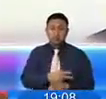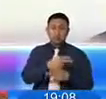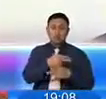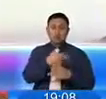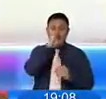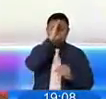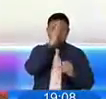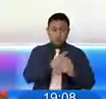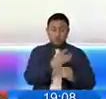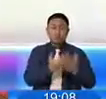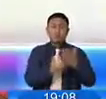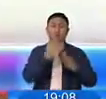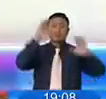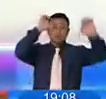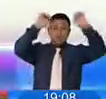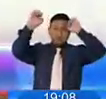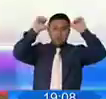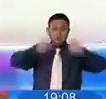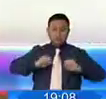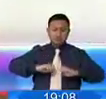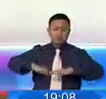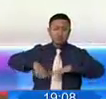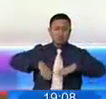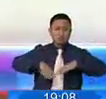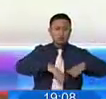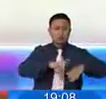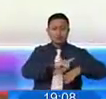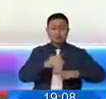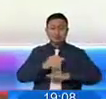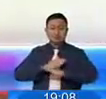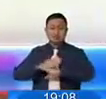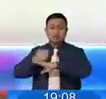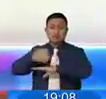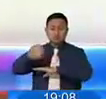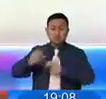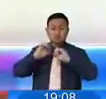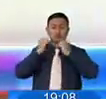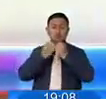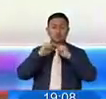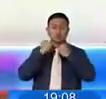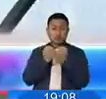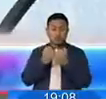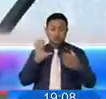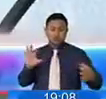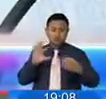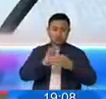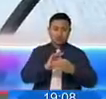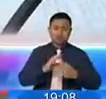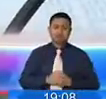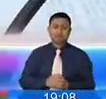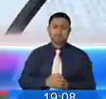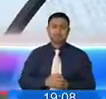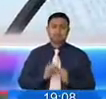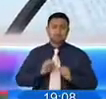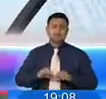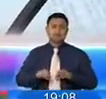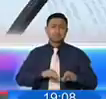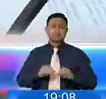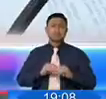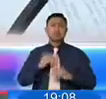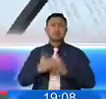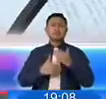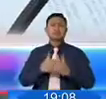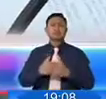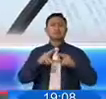buscaré delinear una estrategia de coordinación permanente entre la Defensoría y las organizaciones sociales. Indicó además que entrarán en un proceso